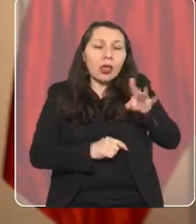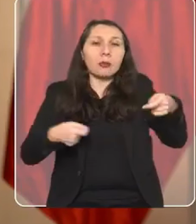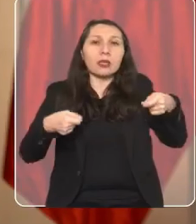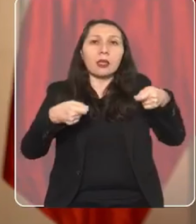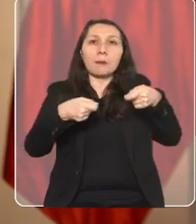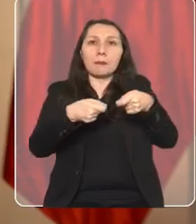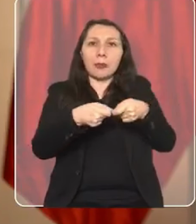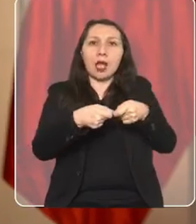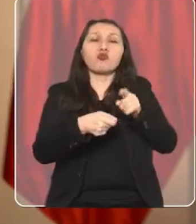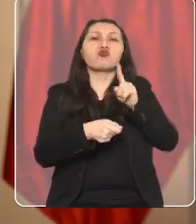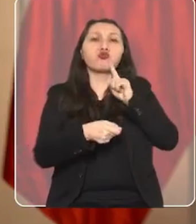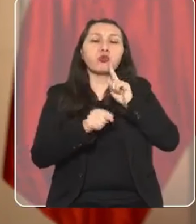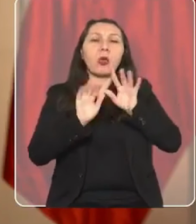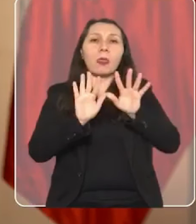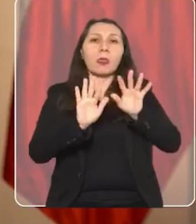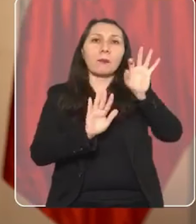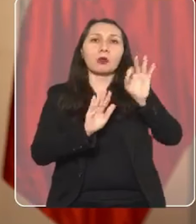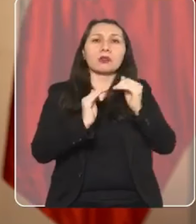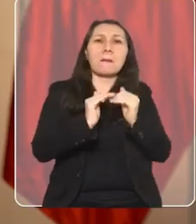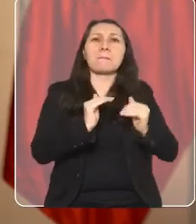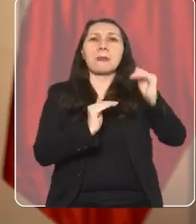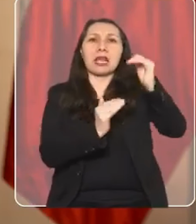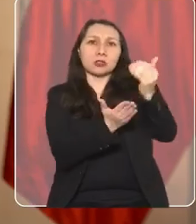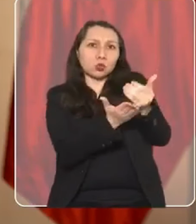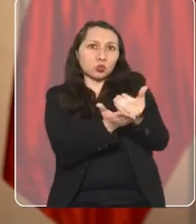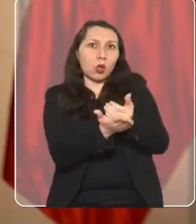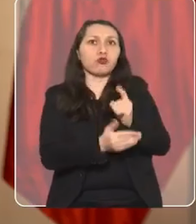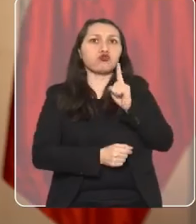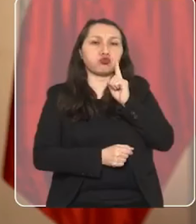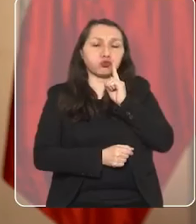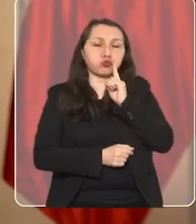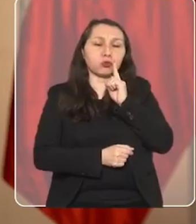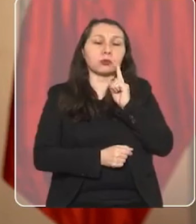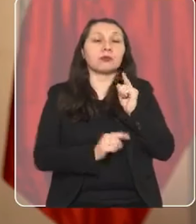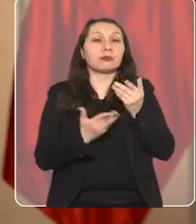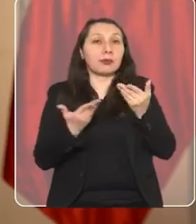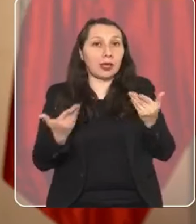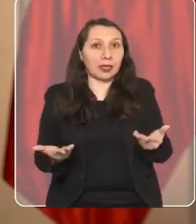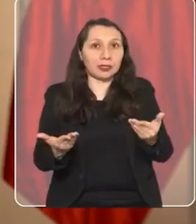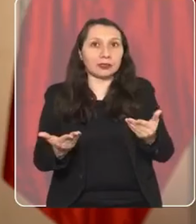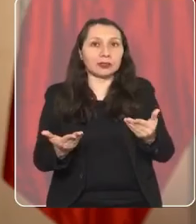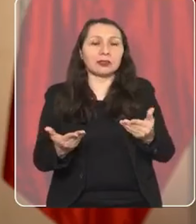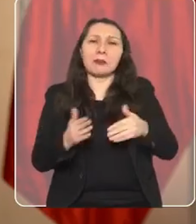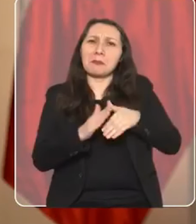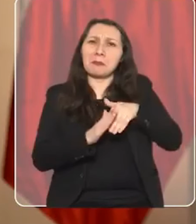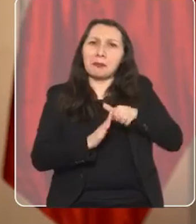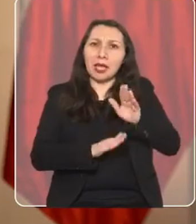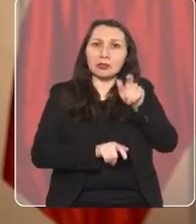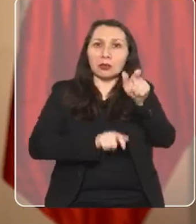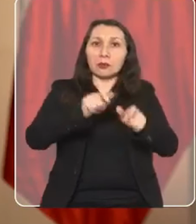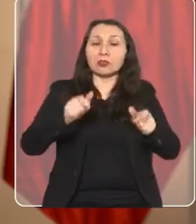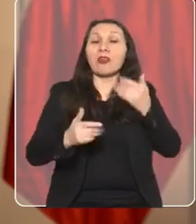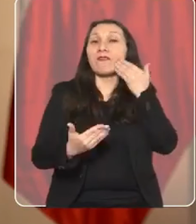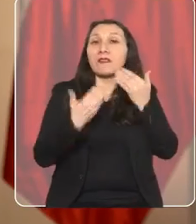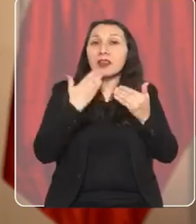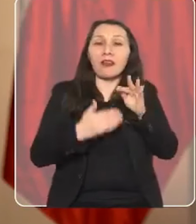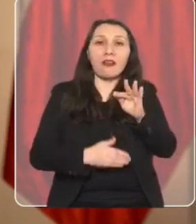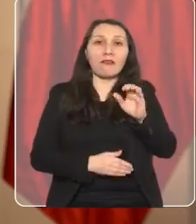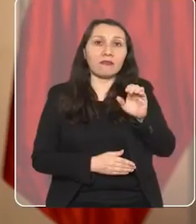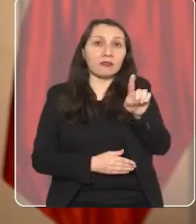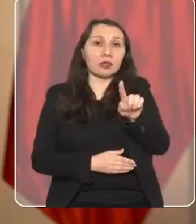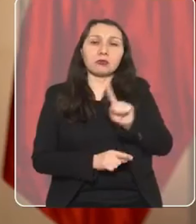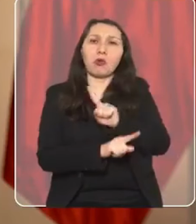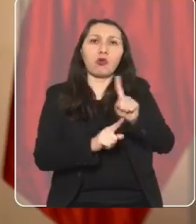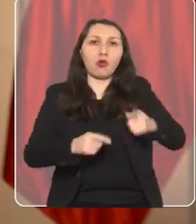copago para aquellos que estén en el 10% de mayores ingresos por lo tanto la gran mayoría de los beneficiarios del FES no